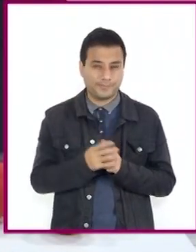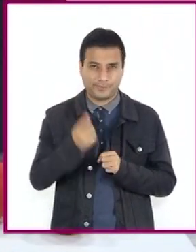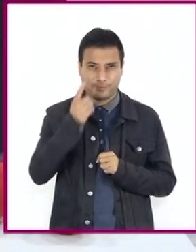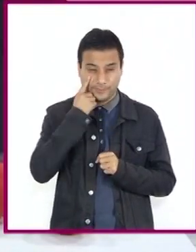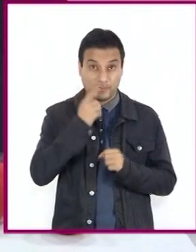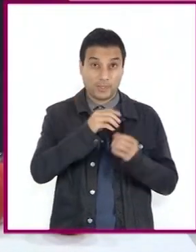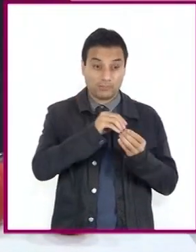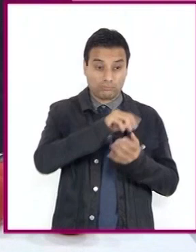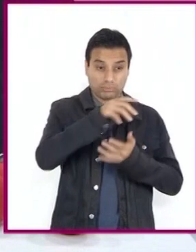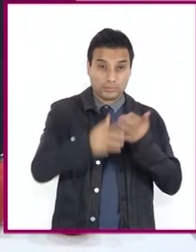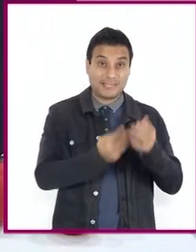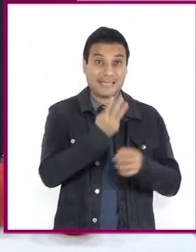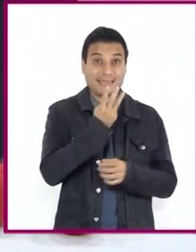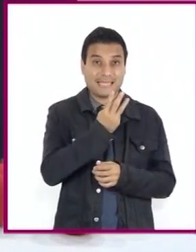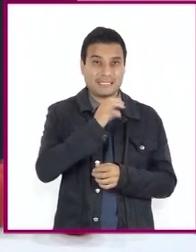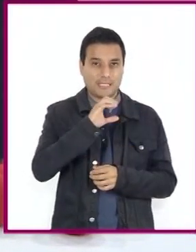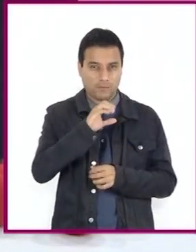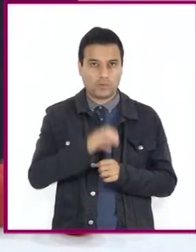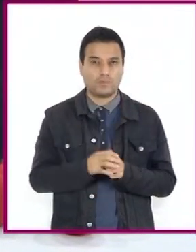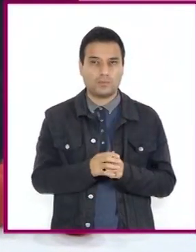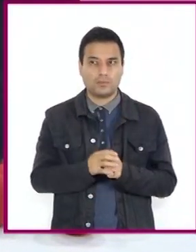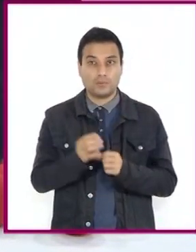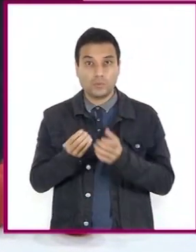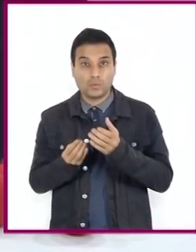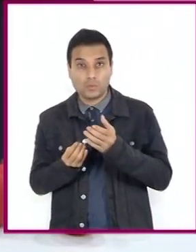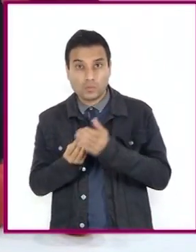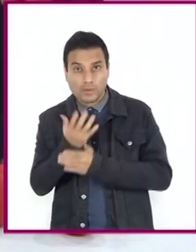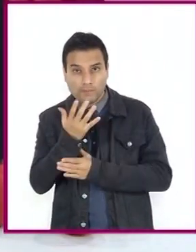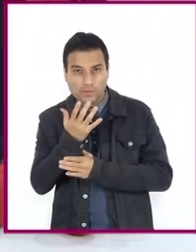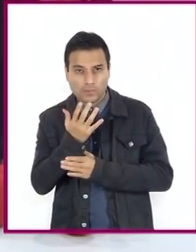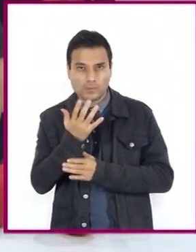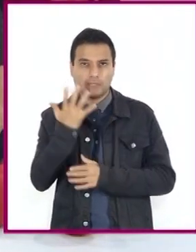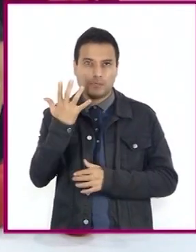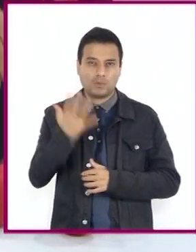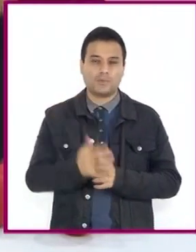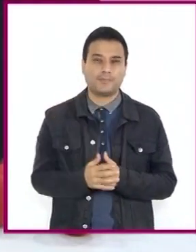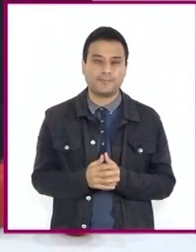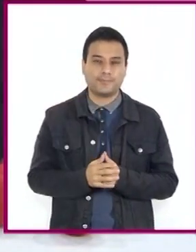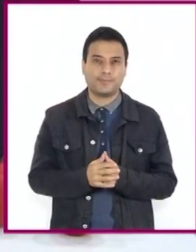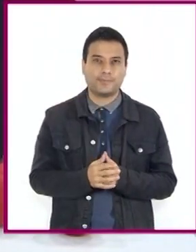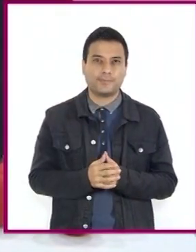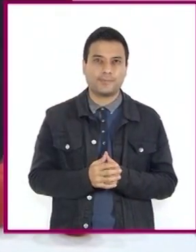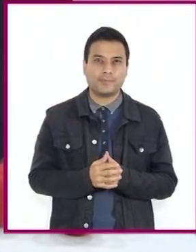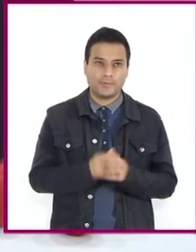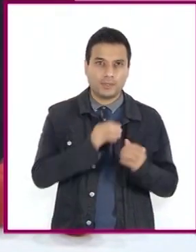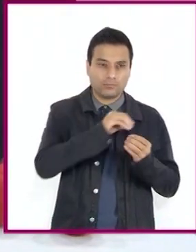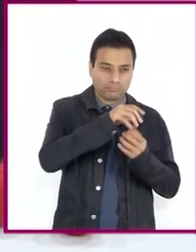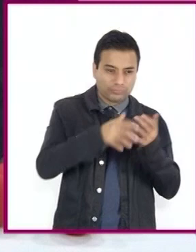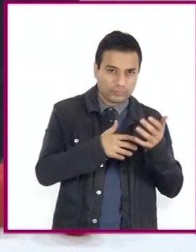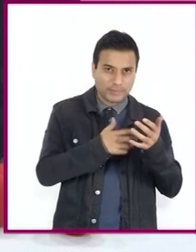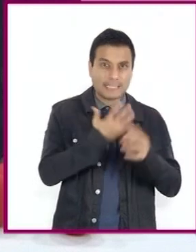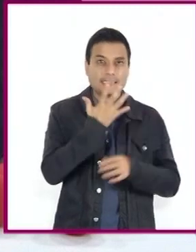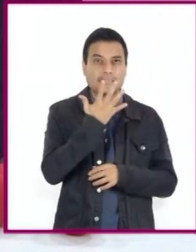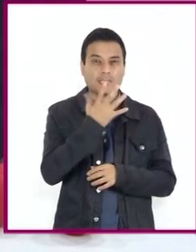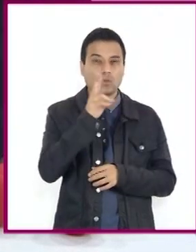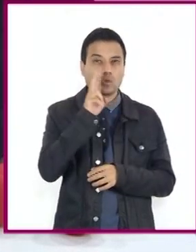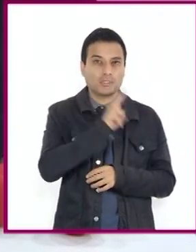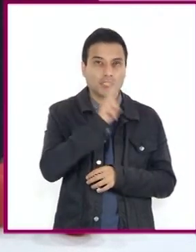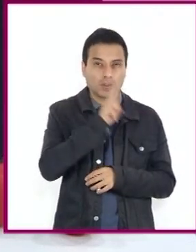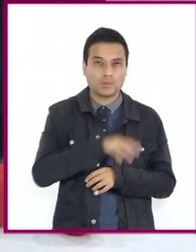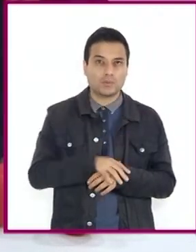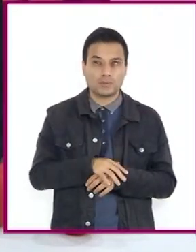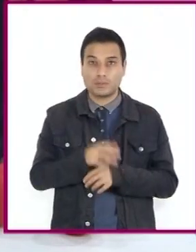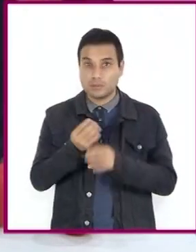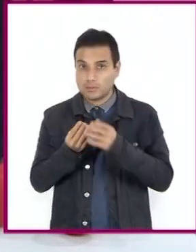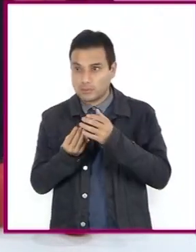3 átomos de carbono y del lado de los productos tenemos 5. Del lado de los reactivos tenemos 5 oxígenos y